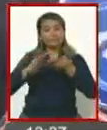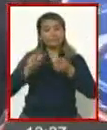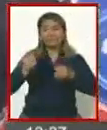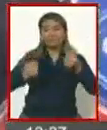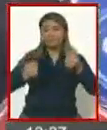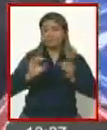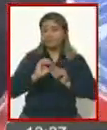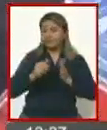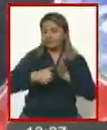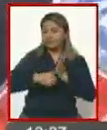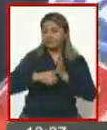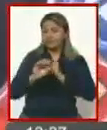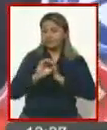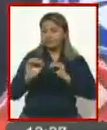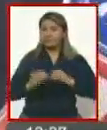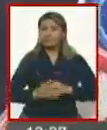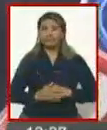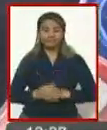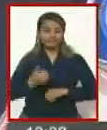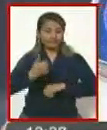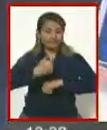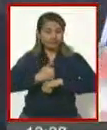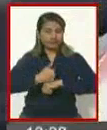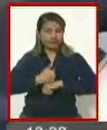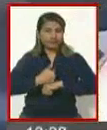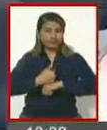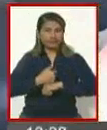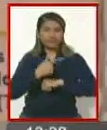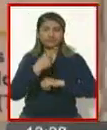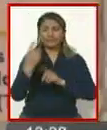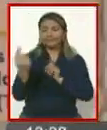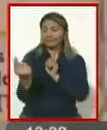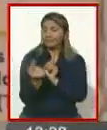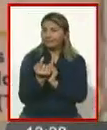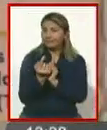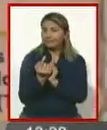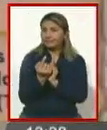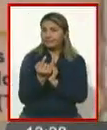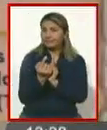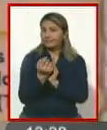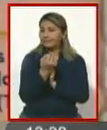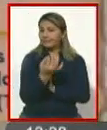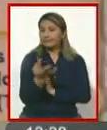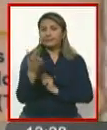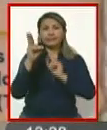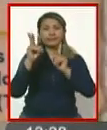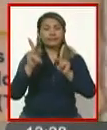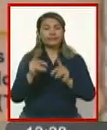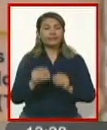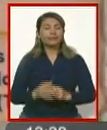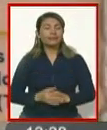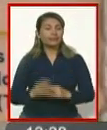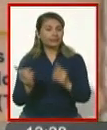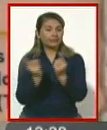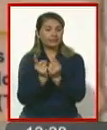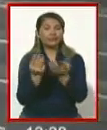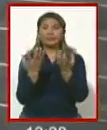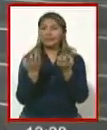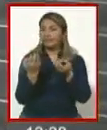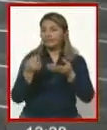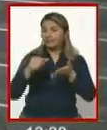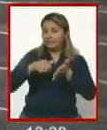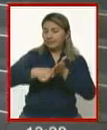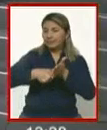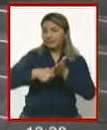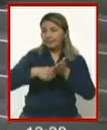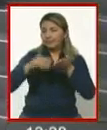Y aquí están los tramitadores, esperando a quien llega, ¿no? Y yo igual llegué, pues como cualquier ciudadano, llegué y le dije, quiero sacar mi licencia. Ah,